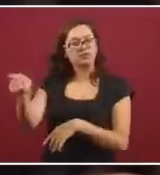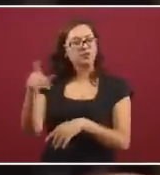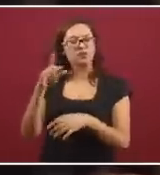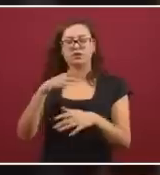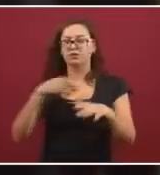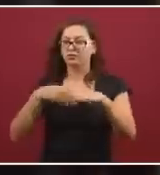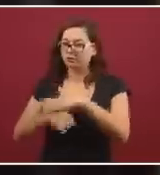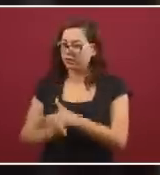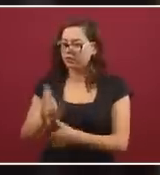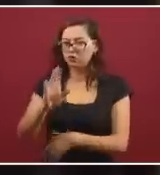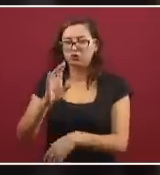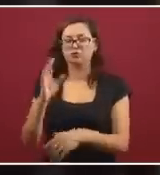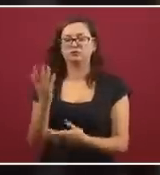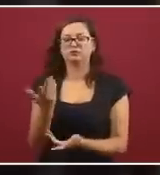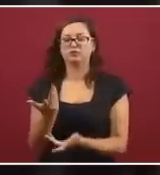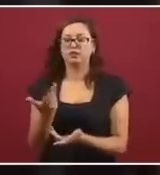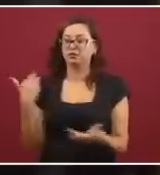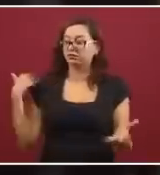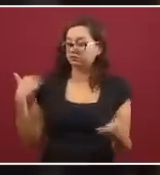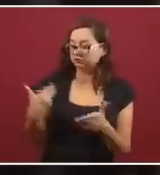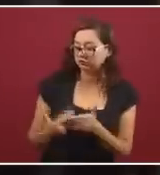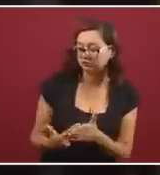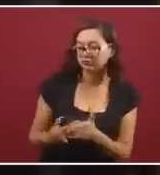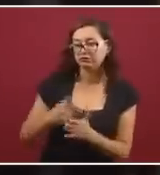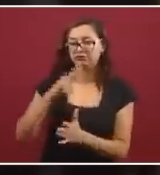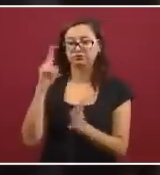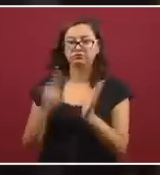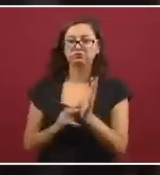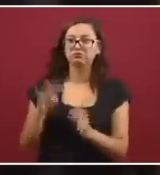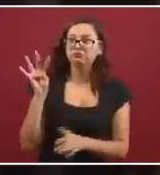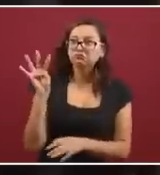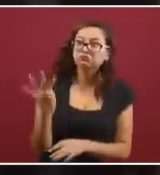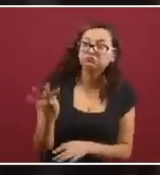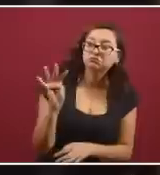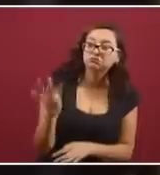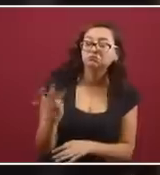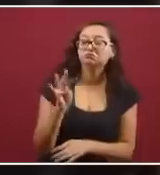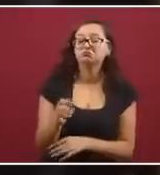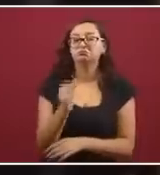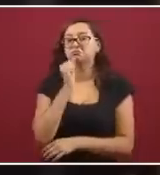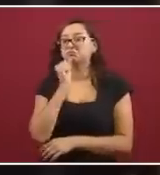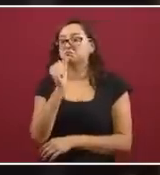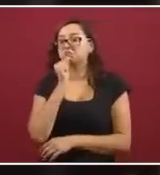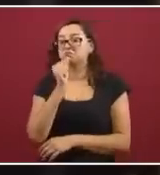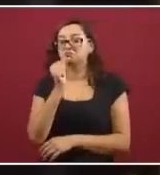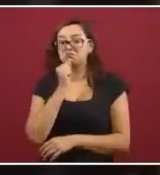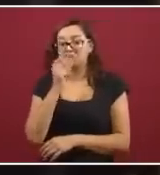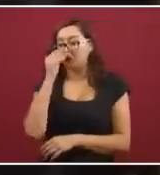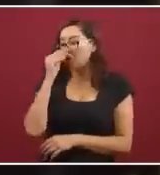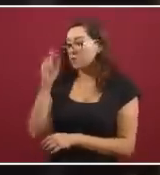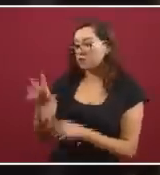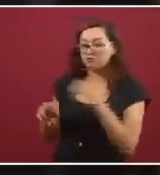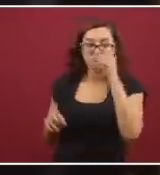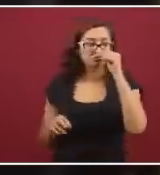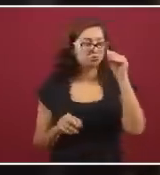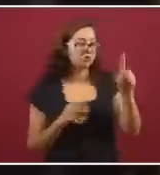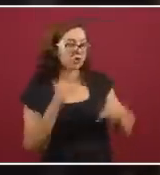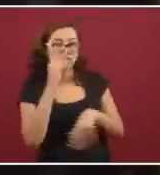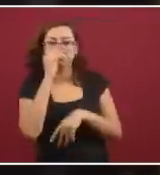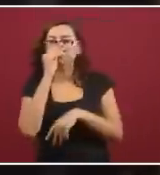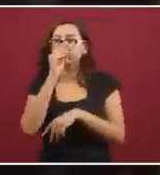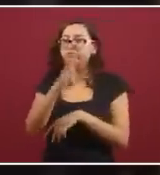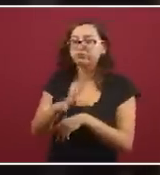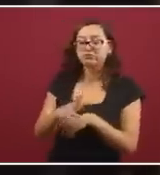ya transcurrió la mitad del 2019 y siguen pasándose la bolita la obra sigue detenida y